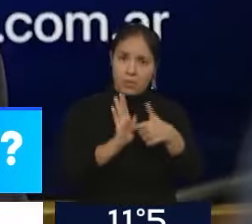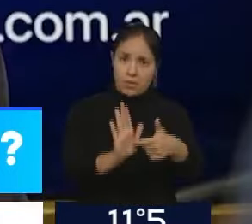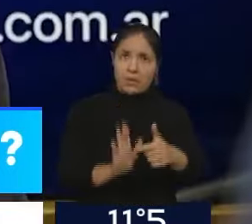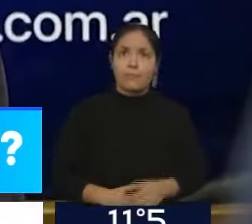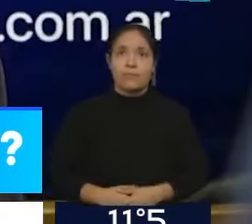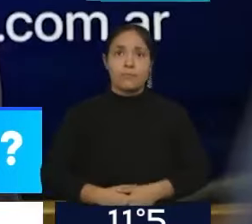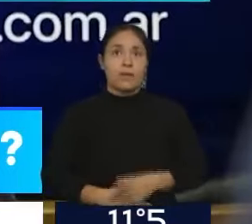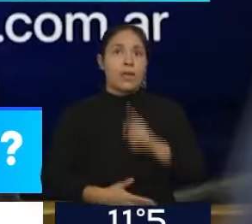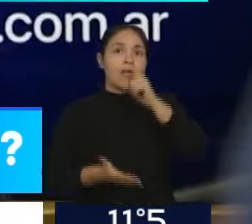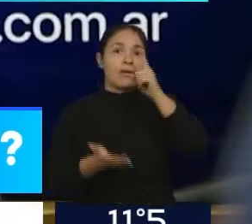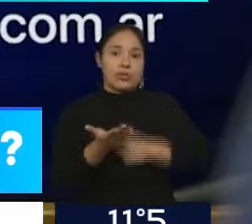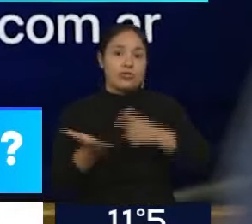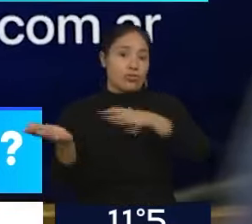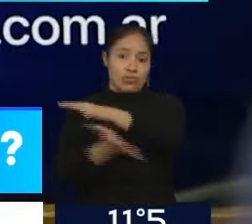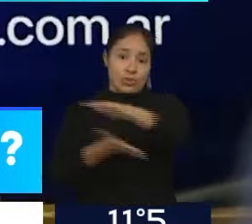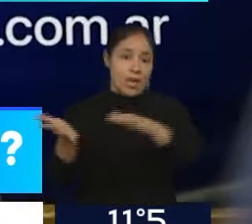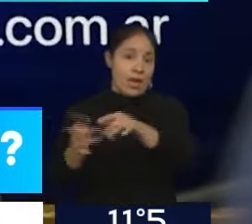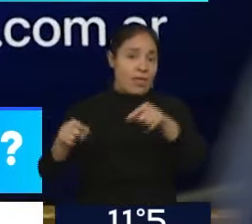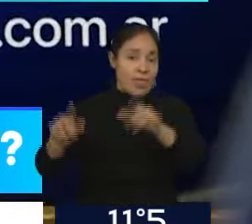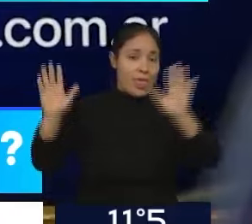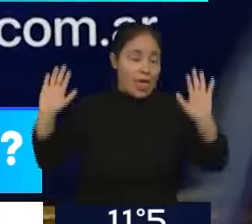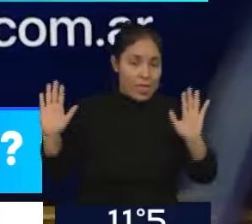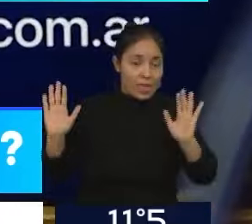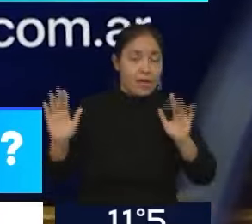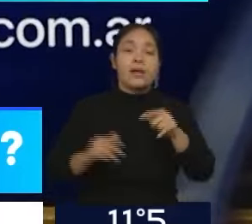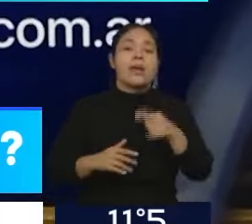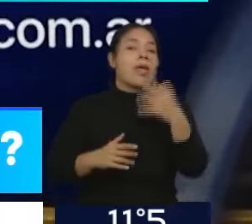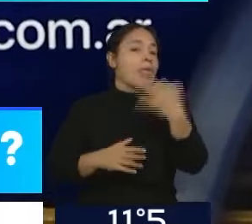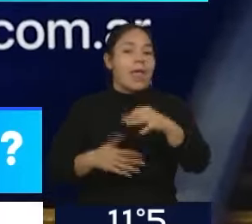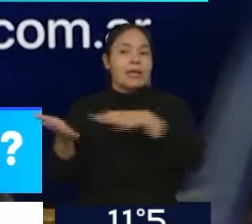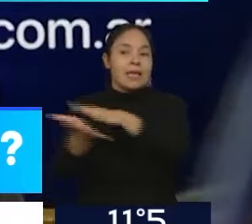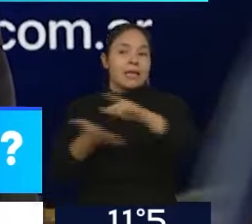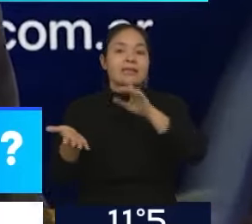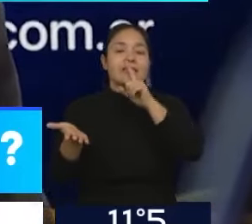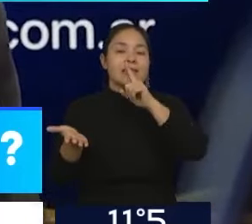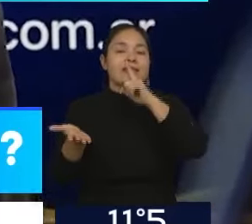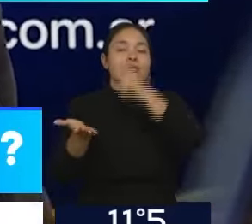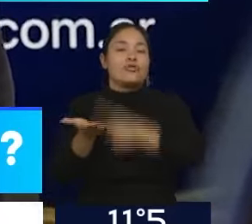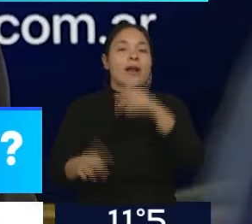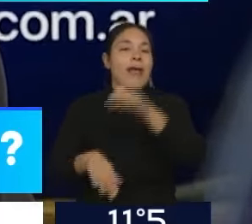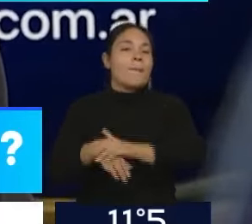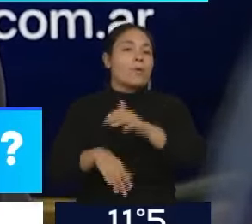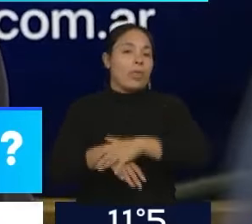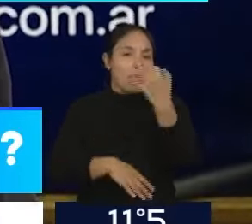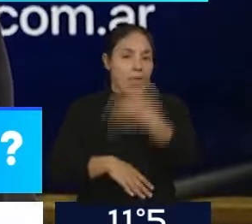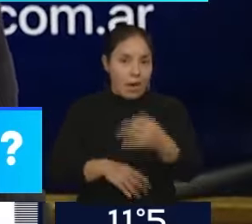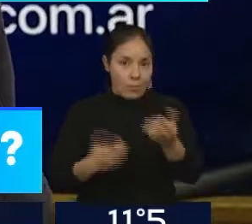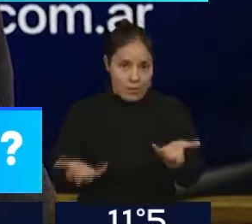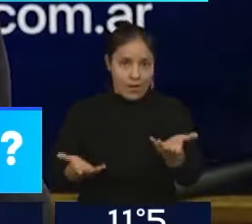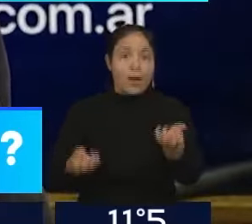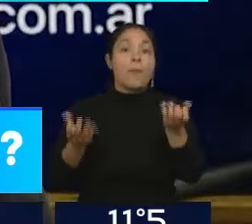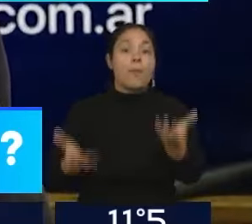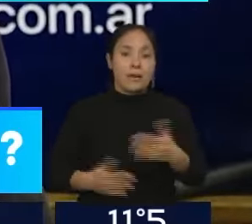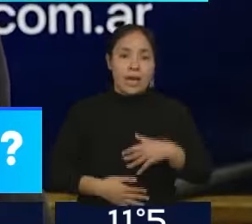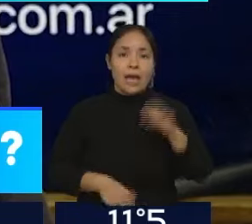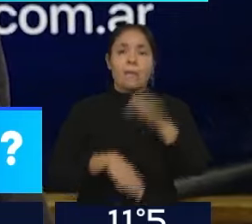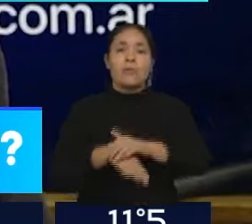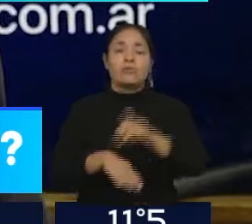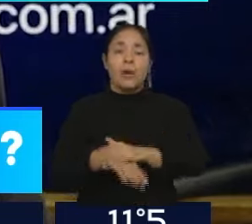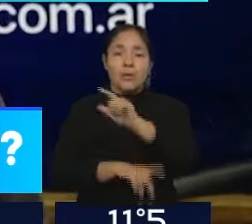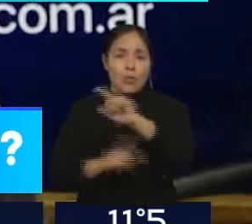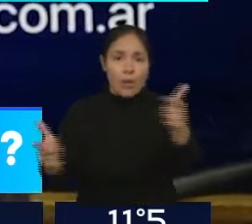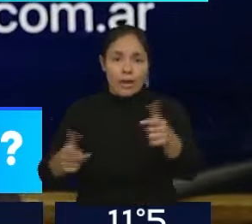Es una decisión de la sociedad, lo que sí es una decisión que debe ser responsable. Porque, ¿qué es lo que tenemos? Es una irresponsabilidad en la